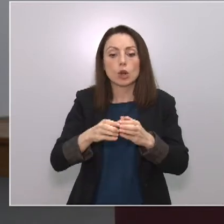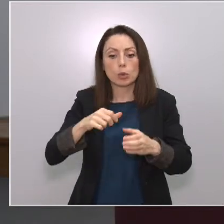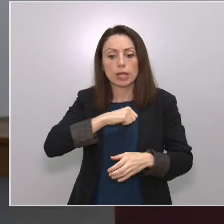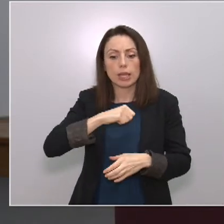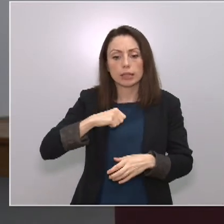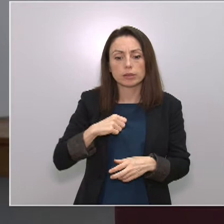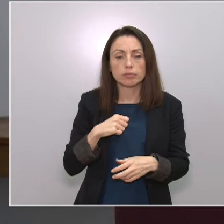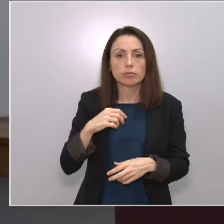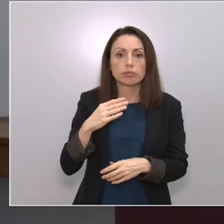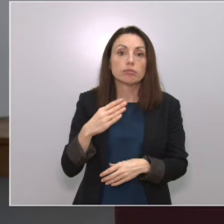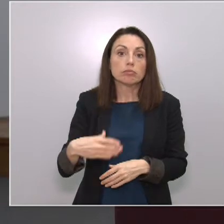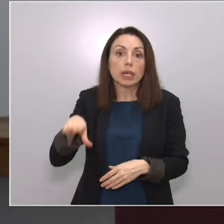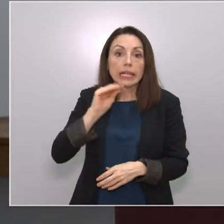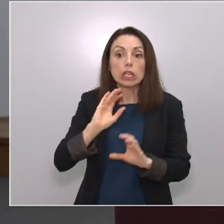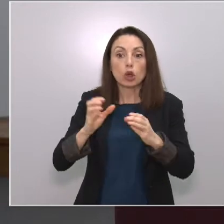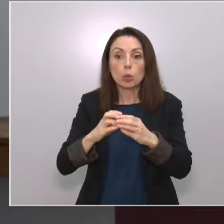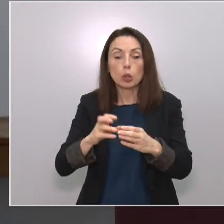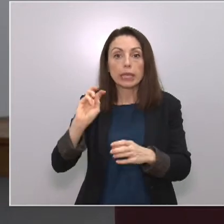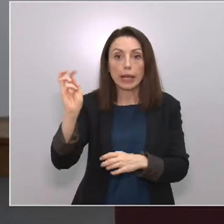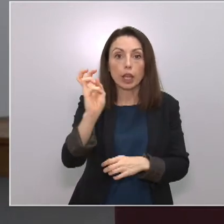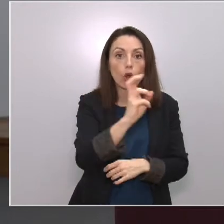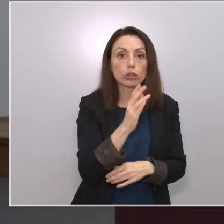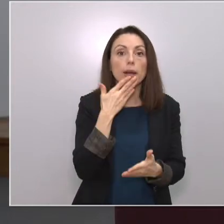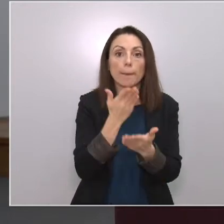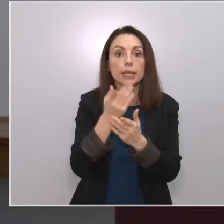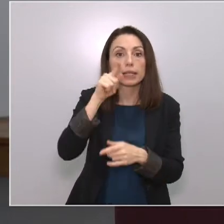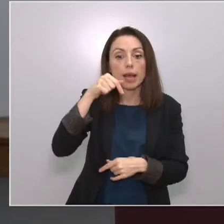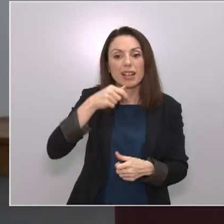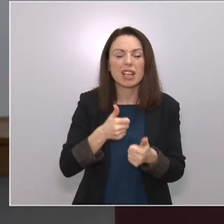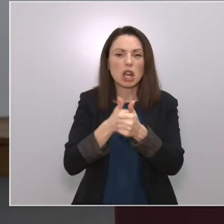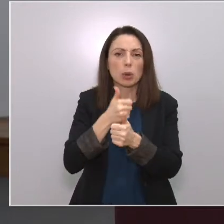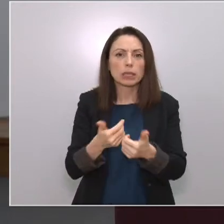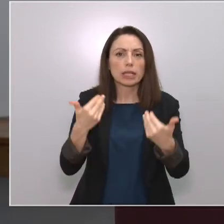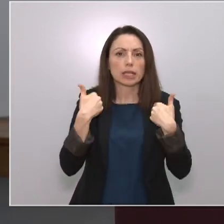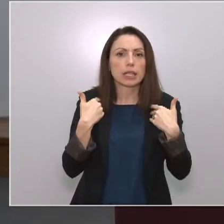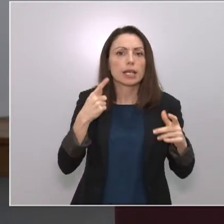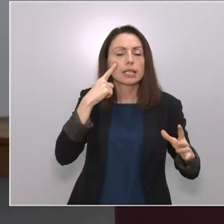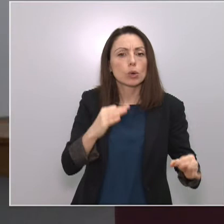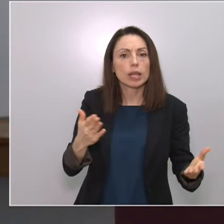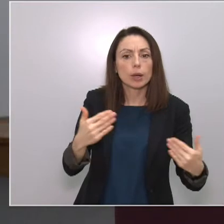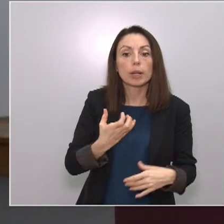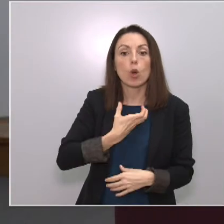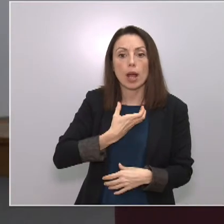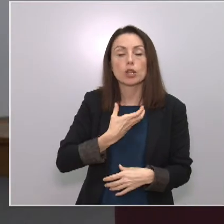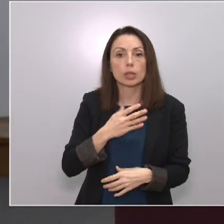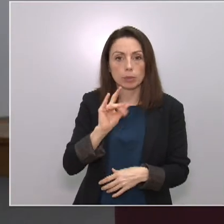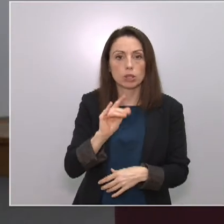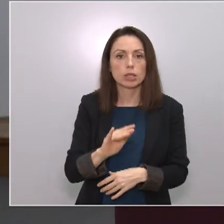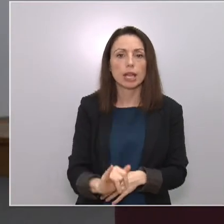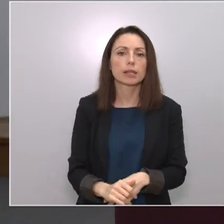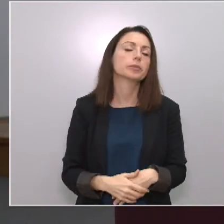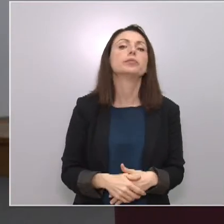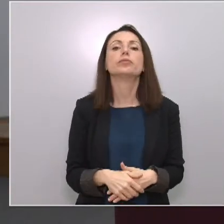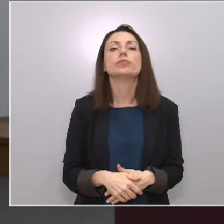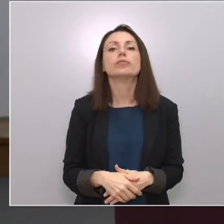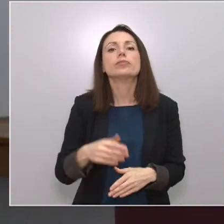que será a otras comunidades autónomas también, dado que aquí no hay competencias de seguridad, pero sí las tienen, por ejemplo, los ayuntamientos o protección. Si finalmente